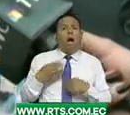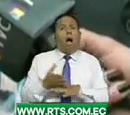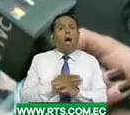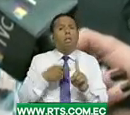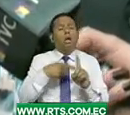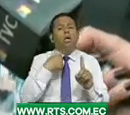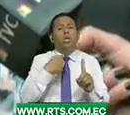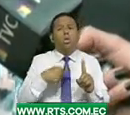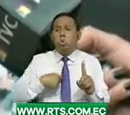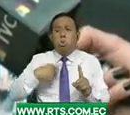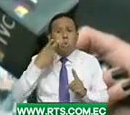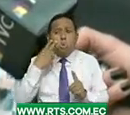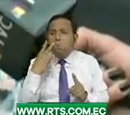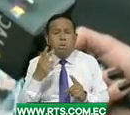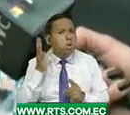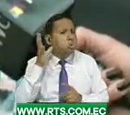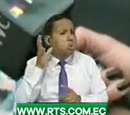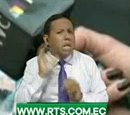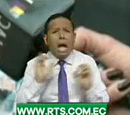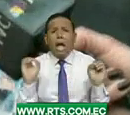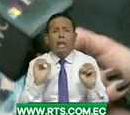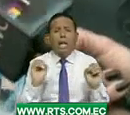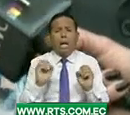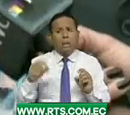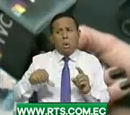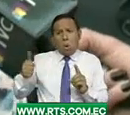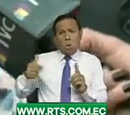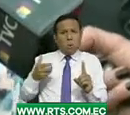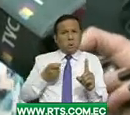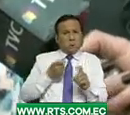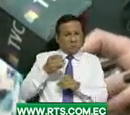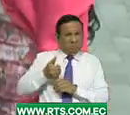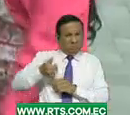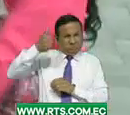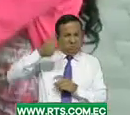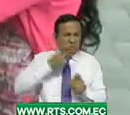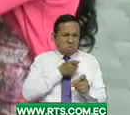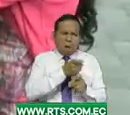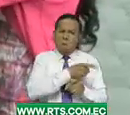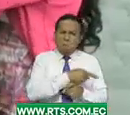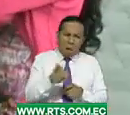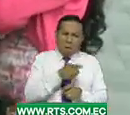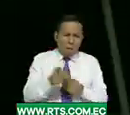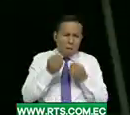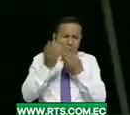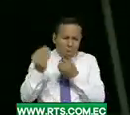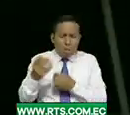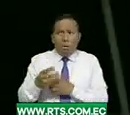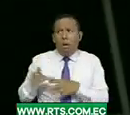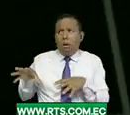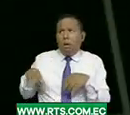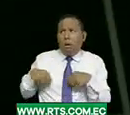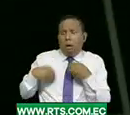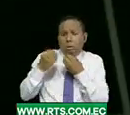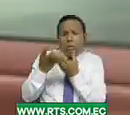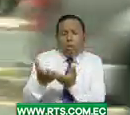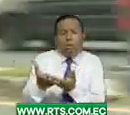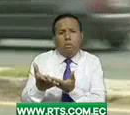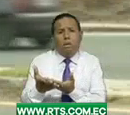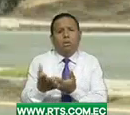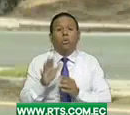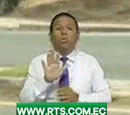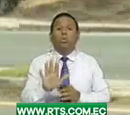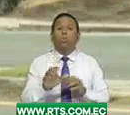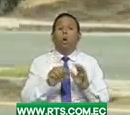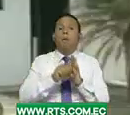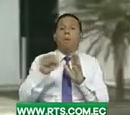Le presionaron para que ella diga lo contrario, superiores de la policía. Además, el abogado de la cadete solicitó a la fiscalía se investigue qué pasó